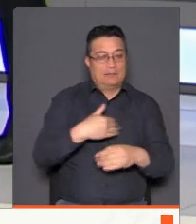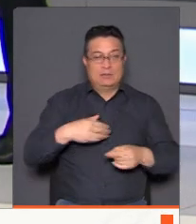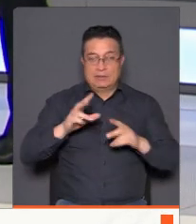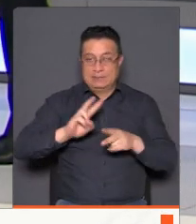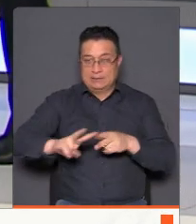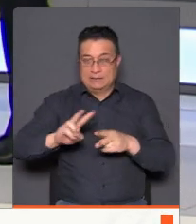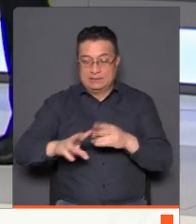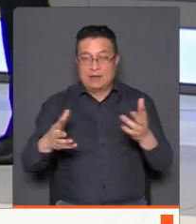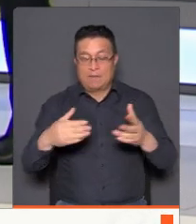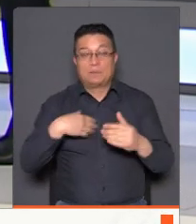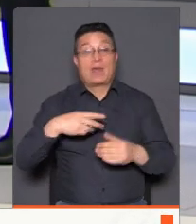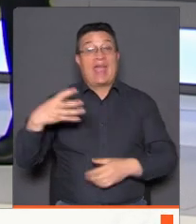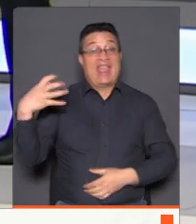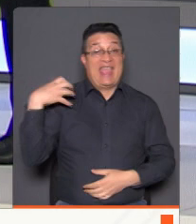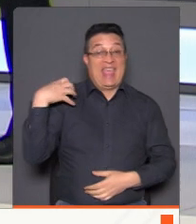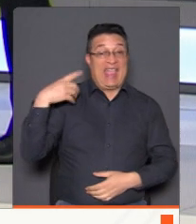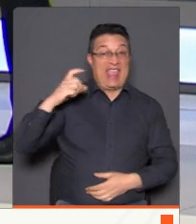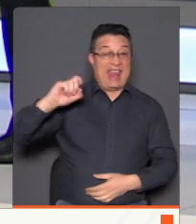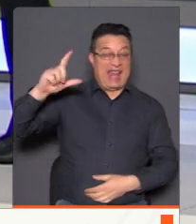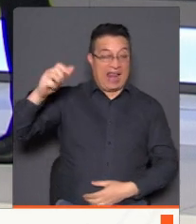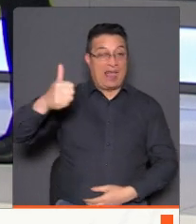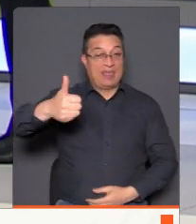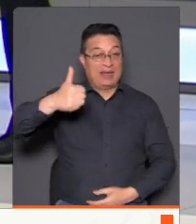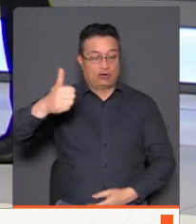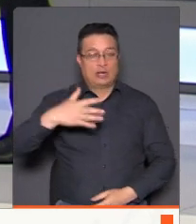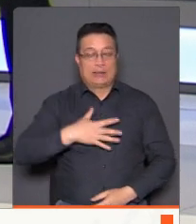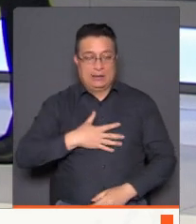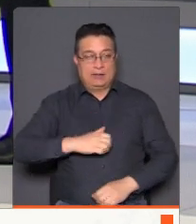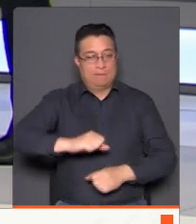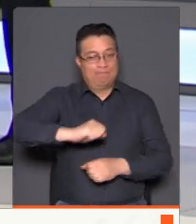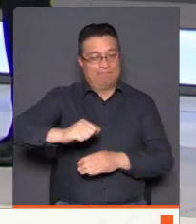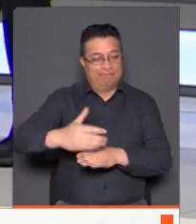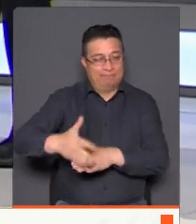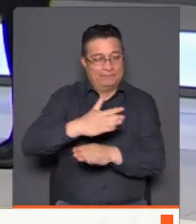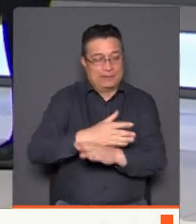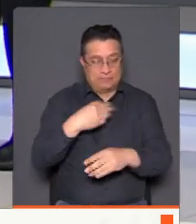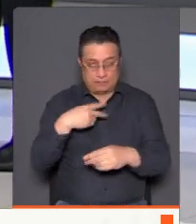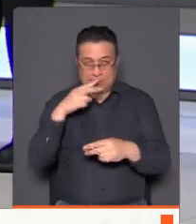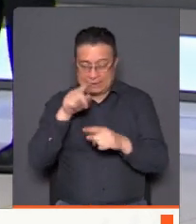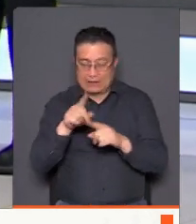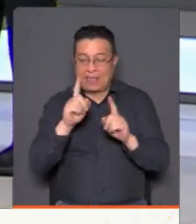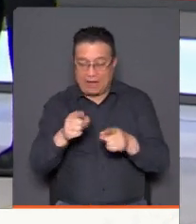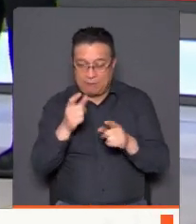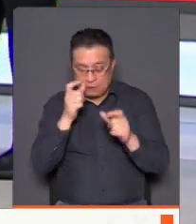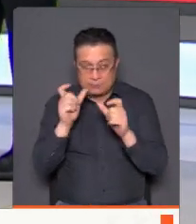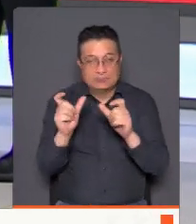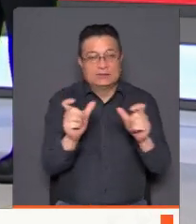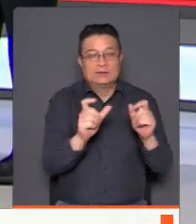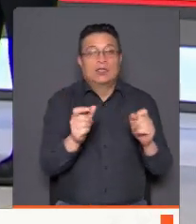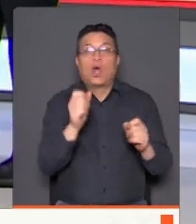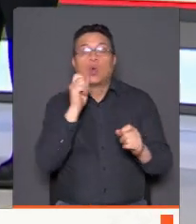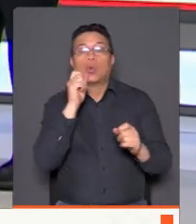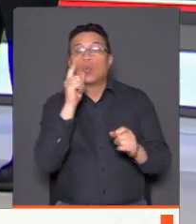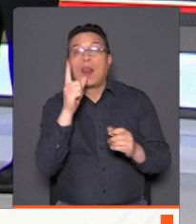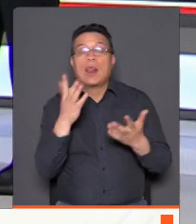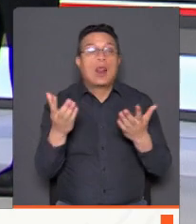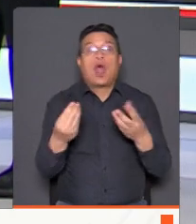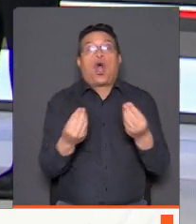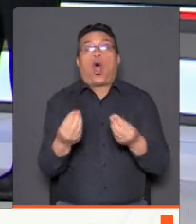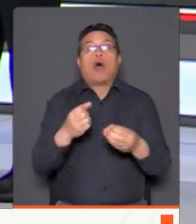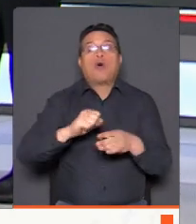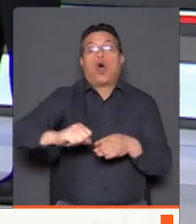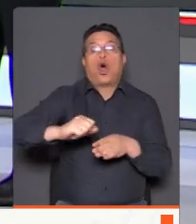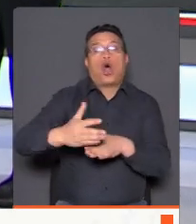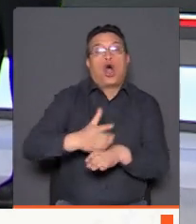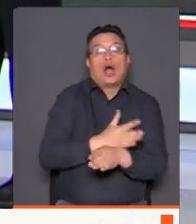general director ha querido fortalecer la prevención. Ahí es donde nosotros tenemos que estar apuntando. ¿Y cuál es la prevención? Primero,